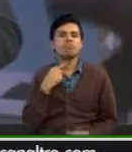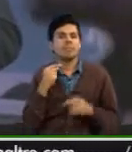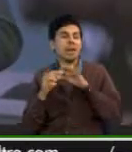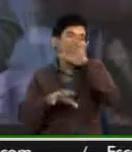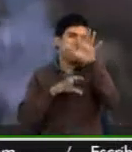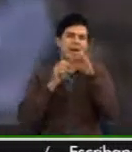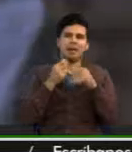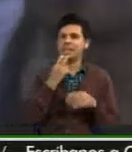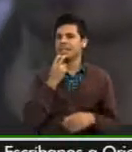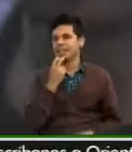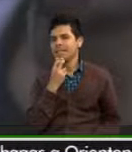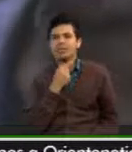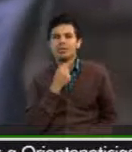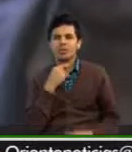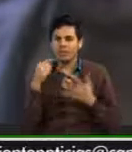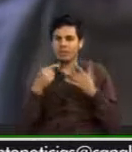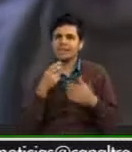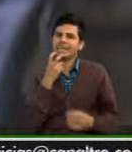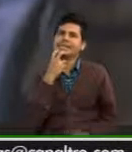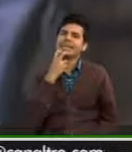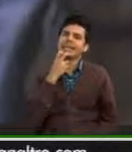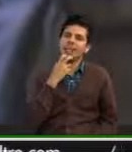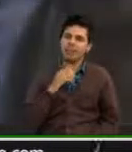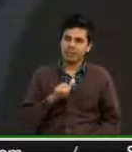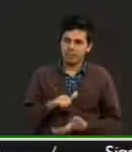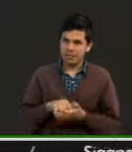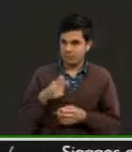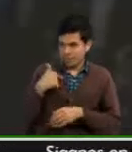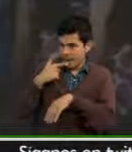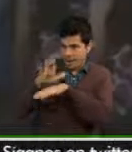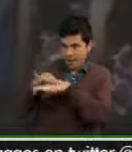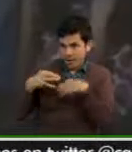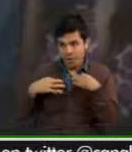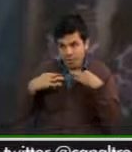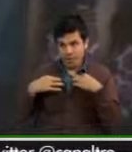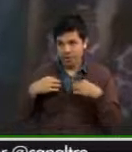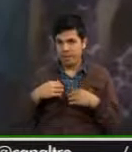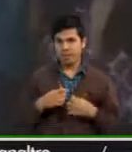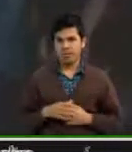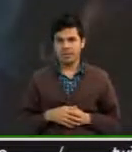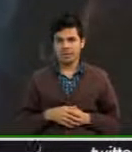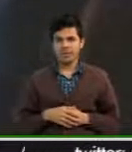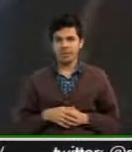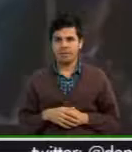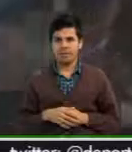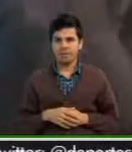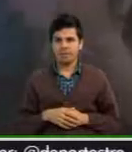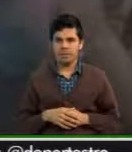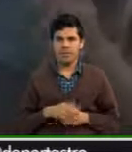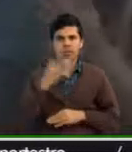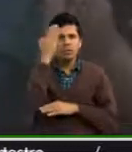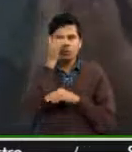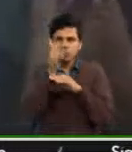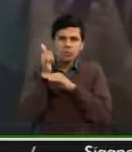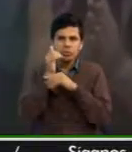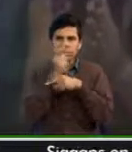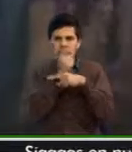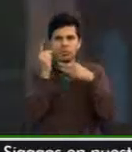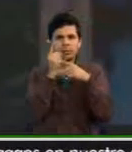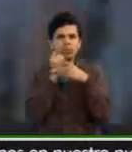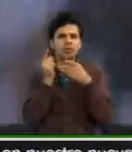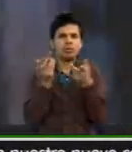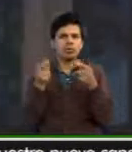el guiguiguá. A nosotros nos gusta reírnos. Le presto sobre el vestido de payaso. Y salud por... La película fue rodada en 2 semanas en un